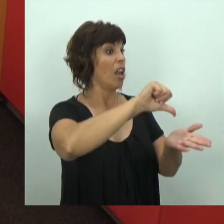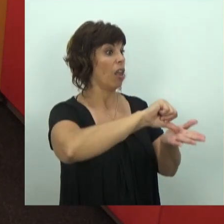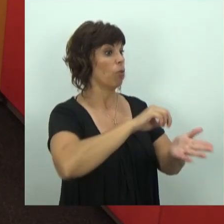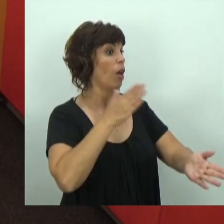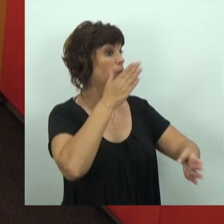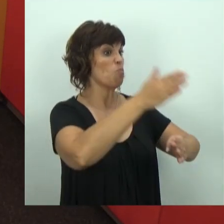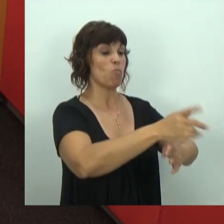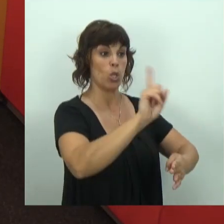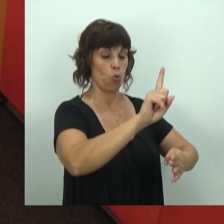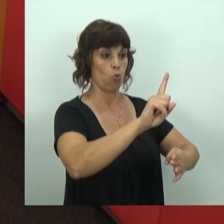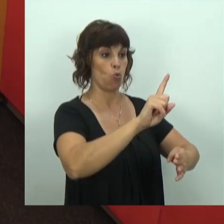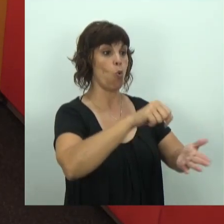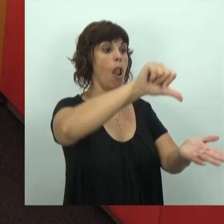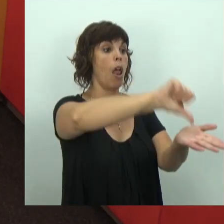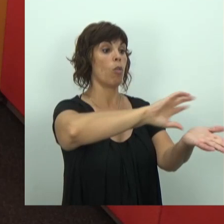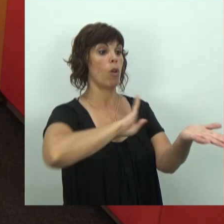arrodéalos.